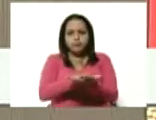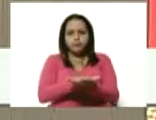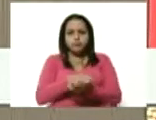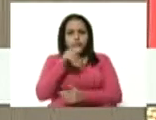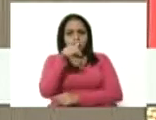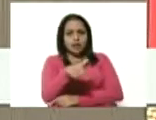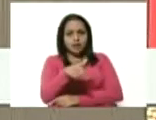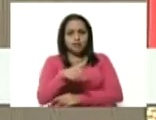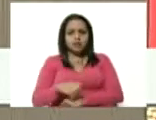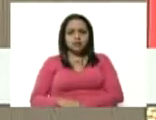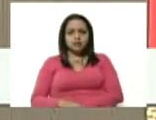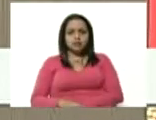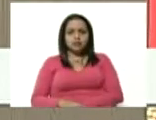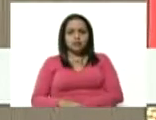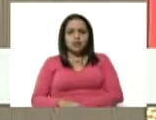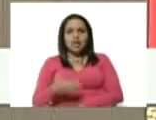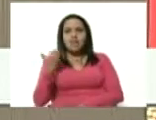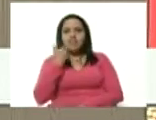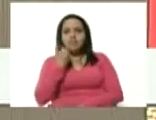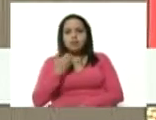esta pandemia del